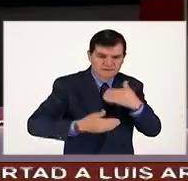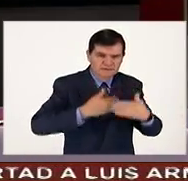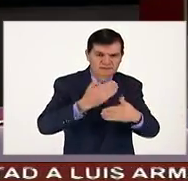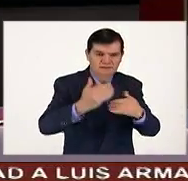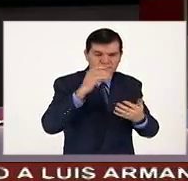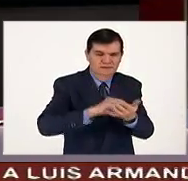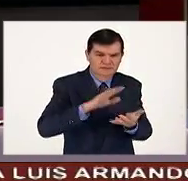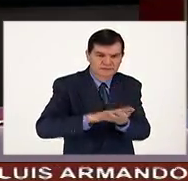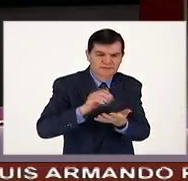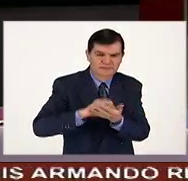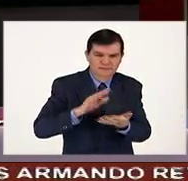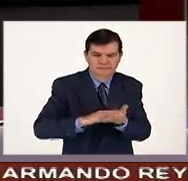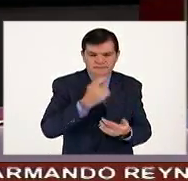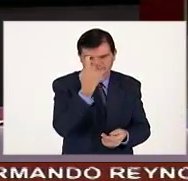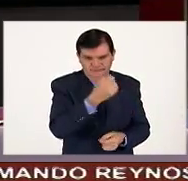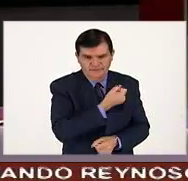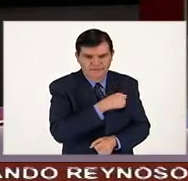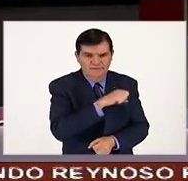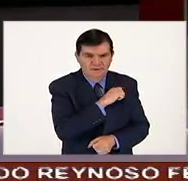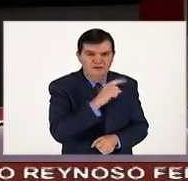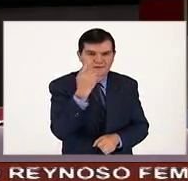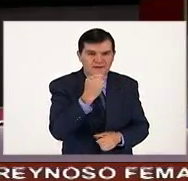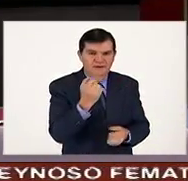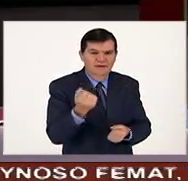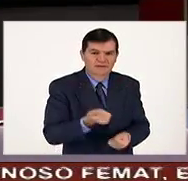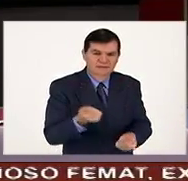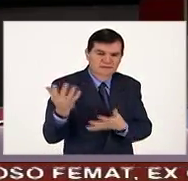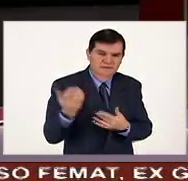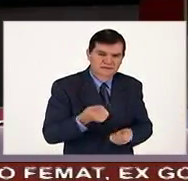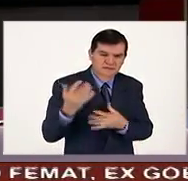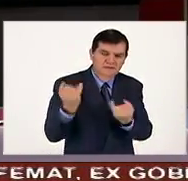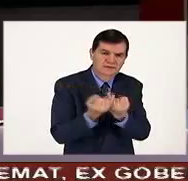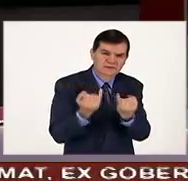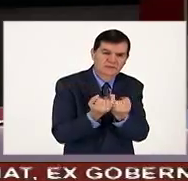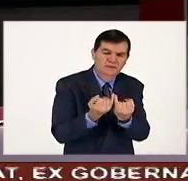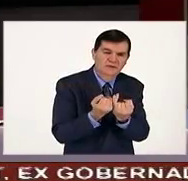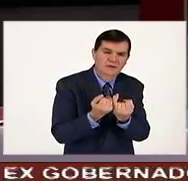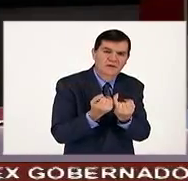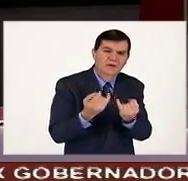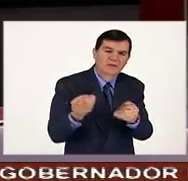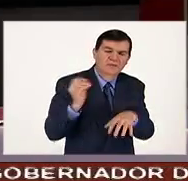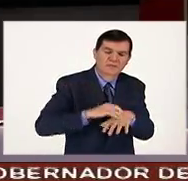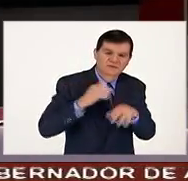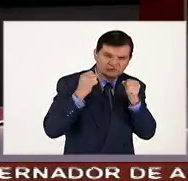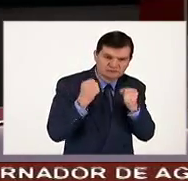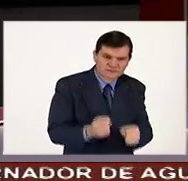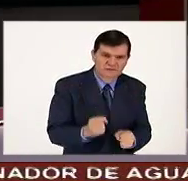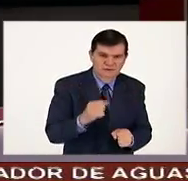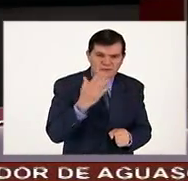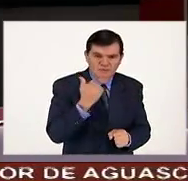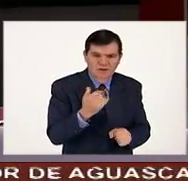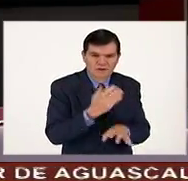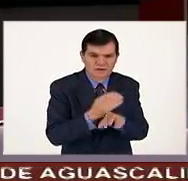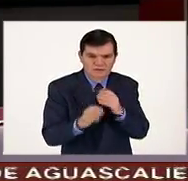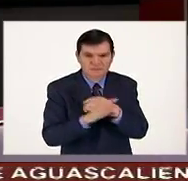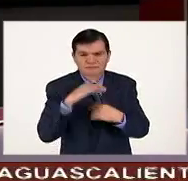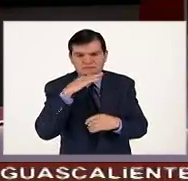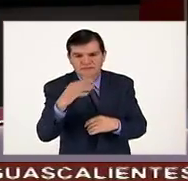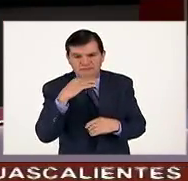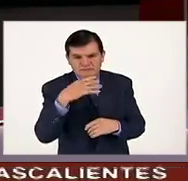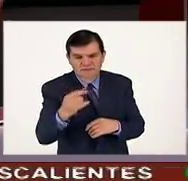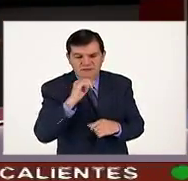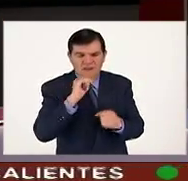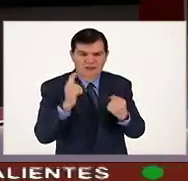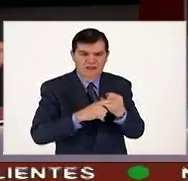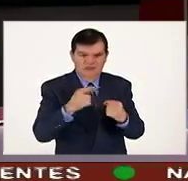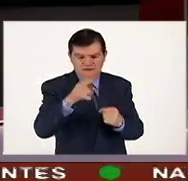protocolos sanitarios para la exportación de diversos productos y también cómo garantizar que no haya prácticas desleales, que es